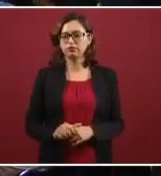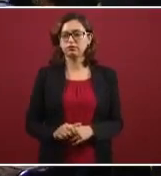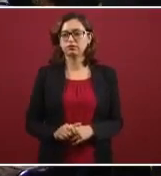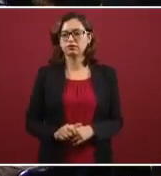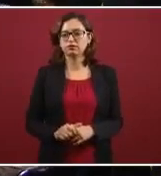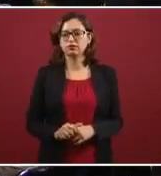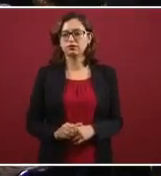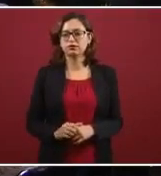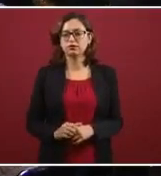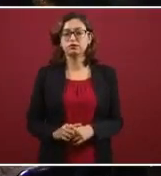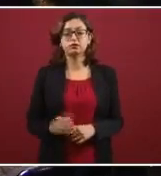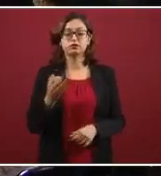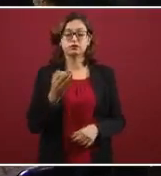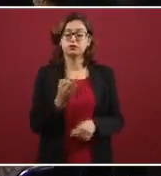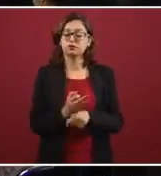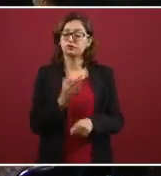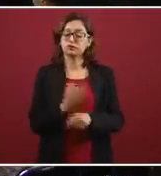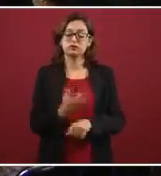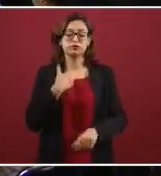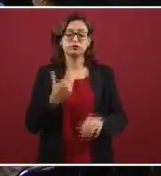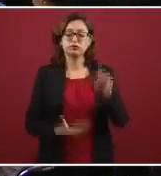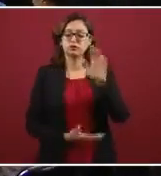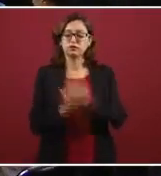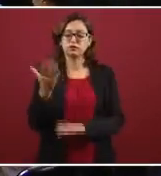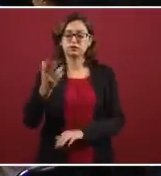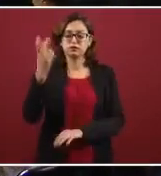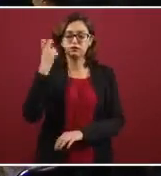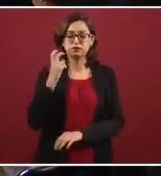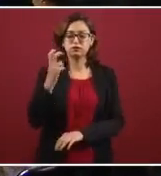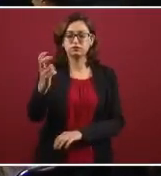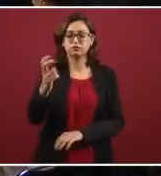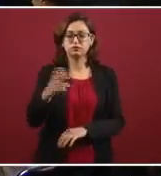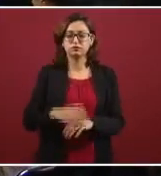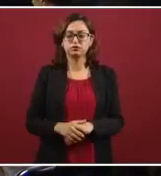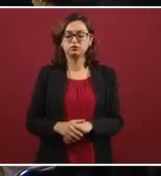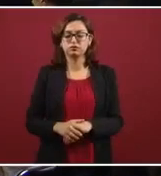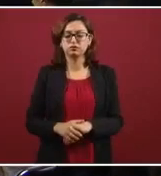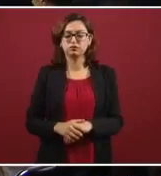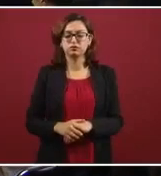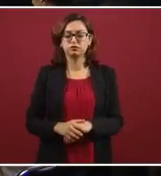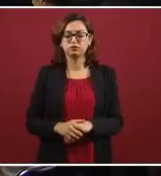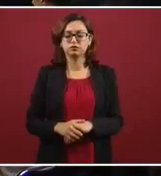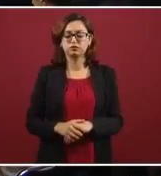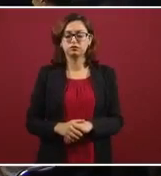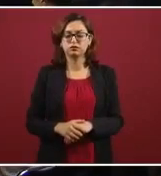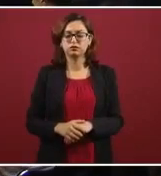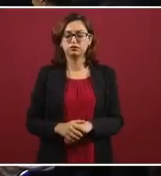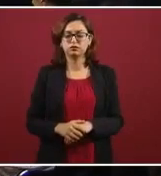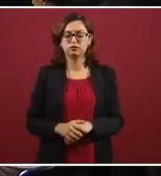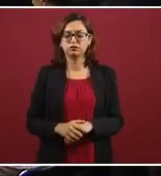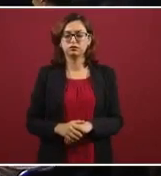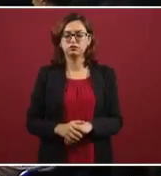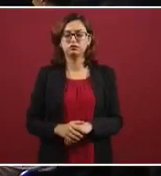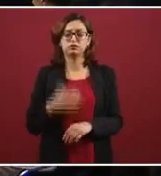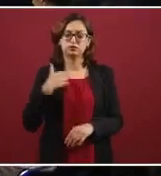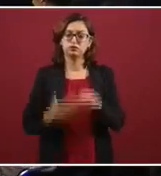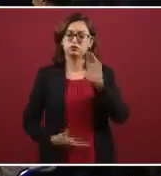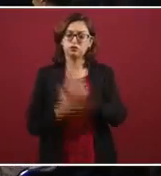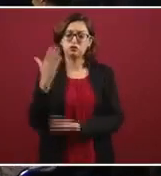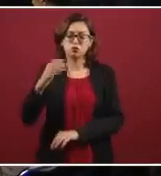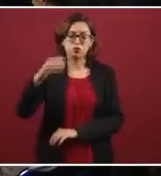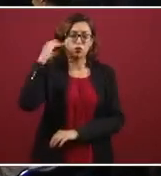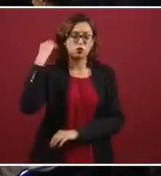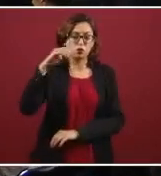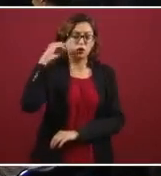Vamos a una gira a. Gracias, vamos a una presidente. Gira a a Oaxaca, a la